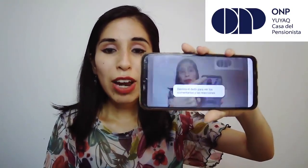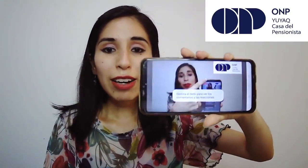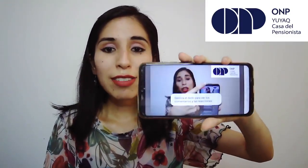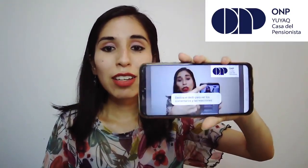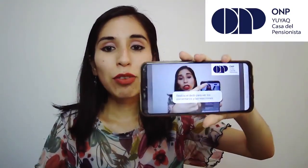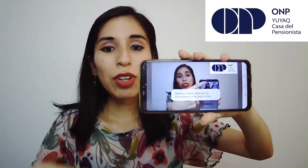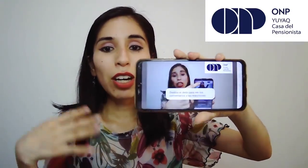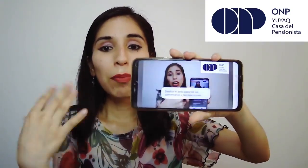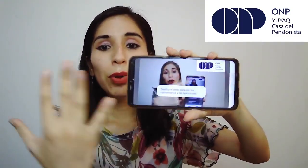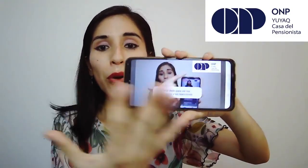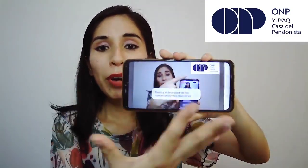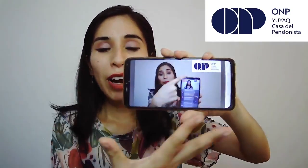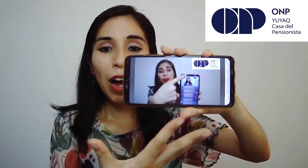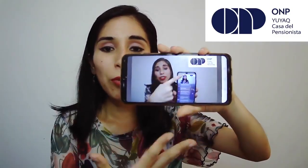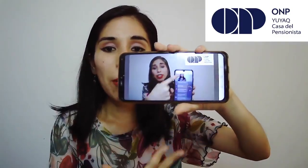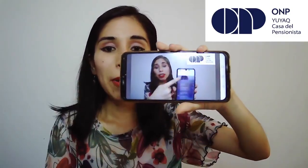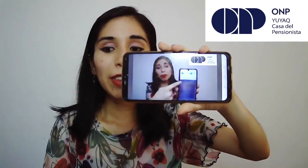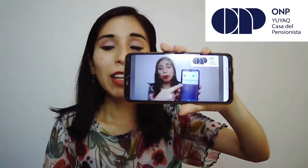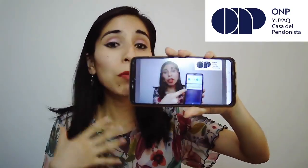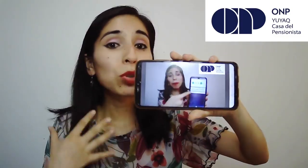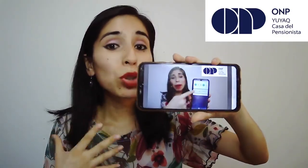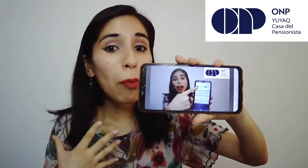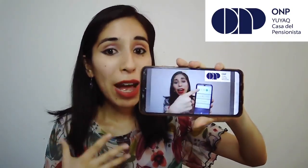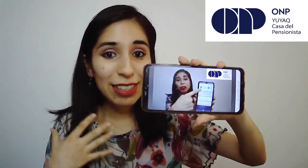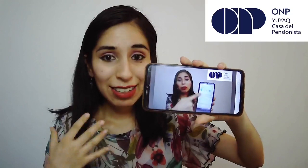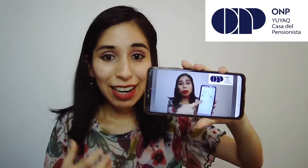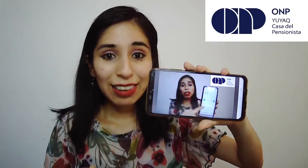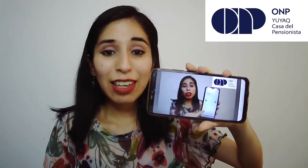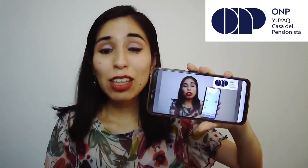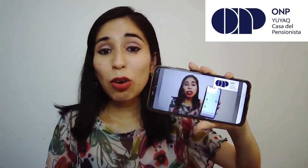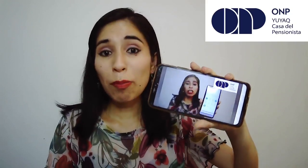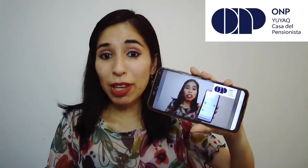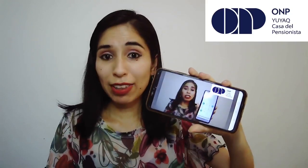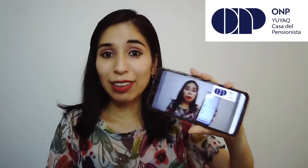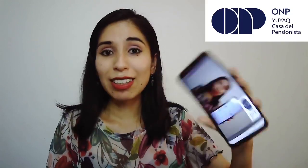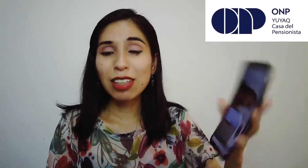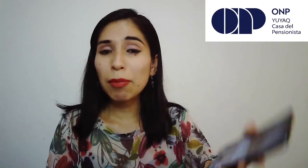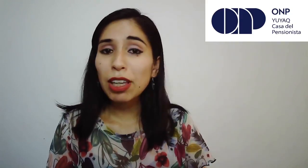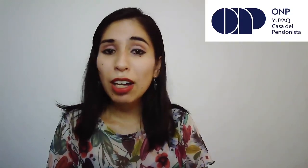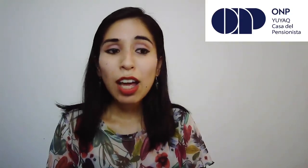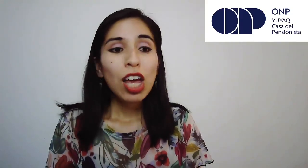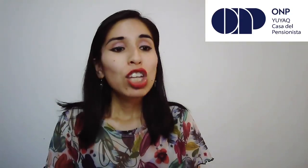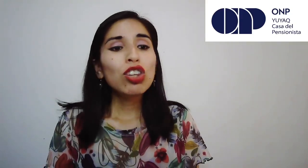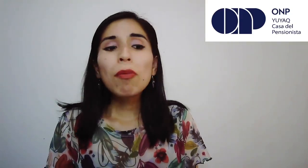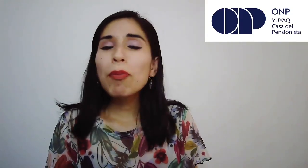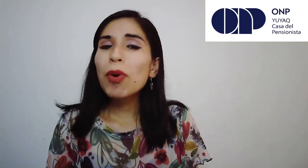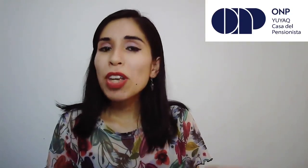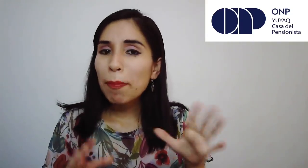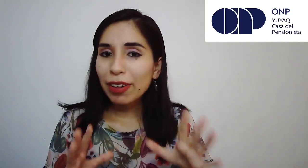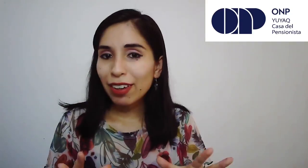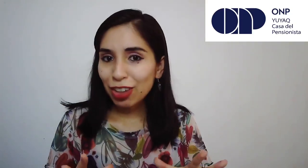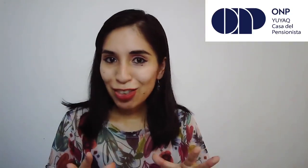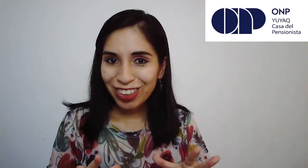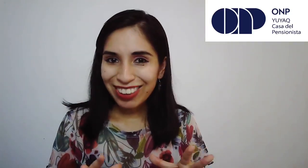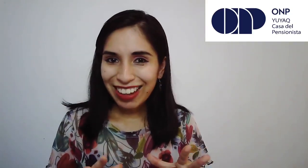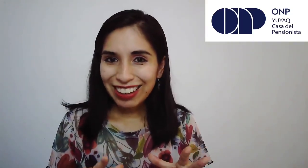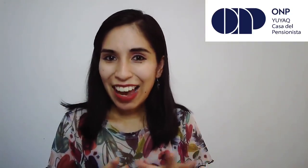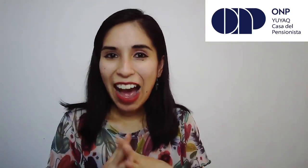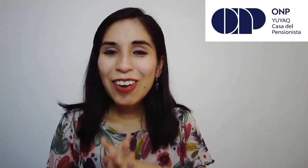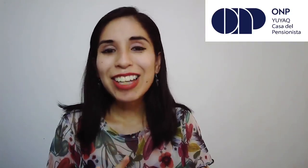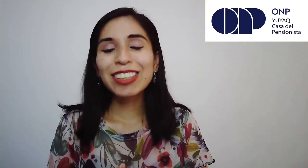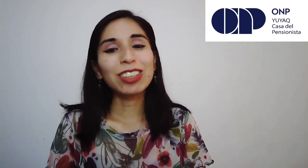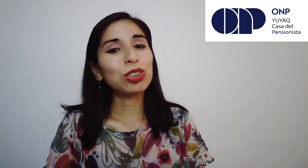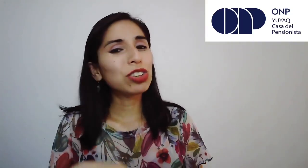celular significa que puedo ver a una pantalla mucho más grande y completa de esta manera no me voy a perder ningún detalle